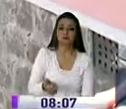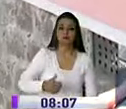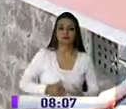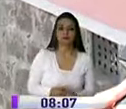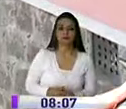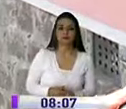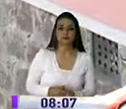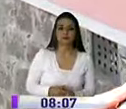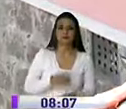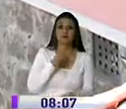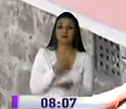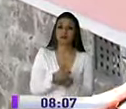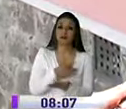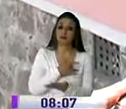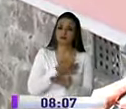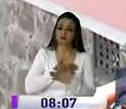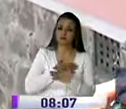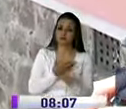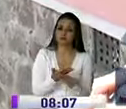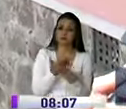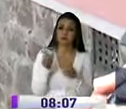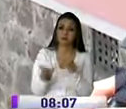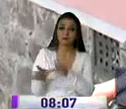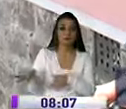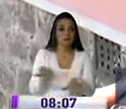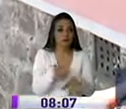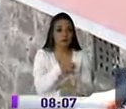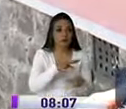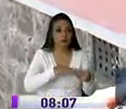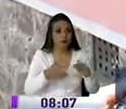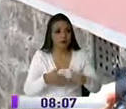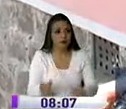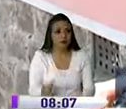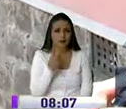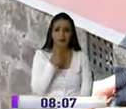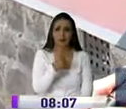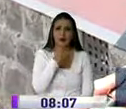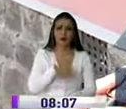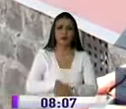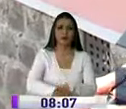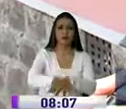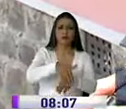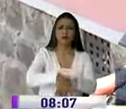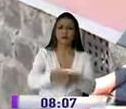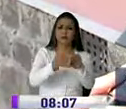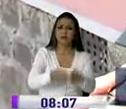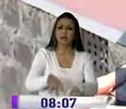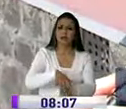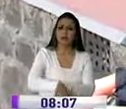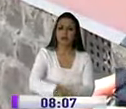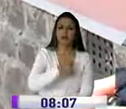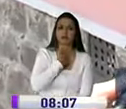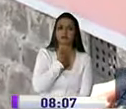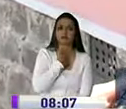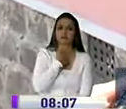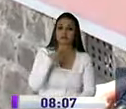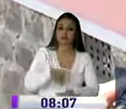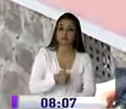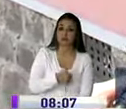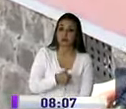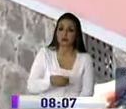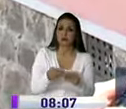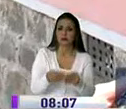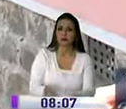la verdad es algo bien lamentable para toda la comunidad que estamos de aquí porque es un desperdicio y eso nos afecta tanto a nosotros